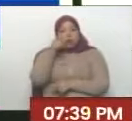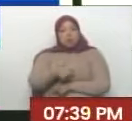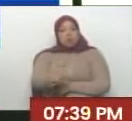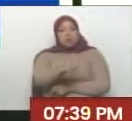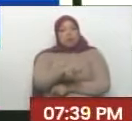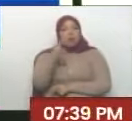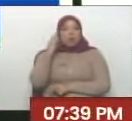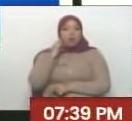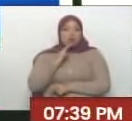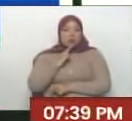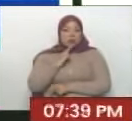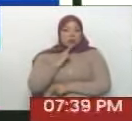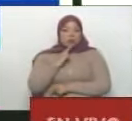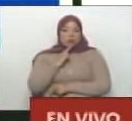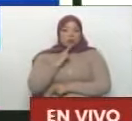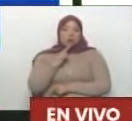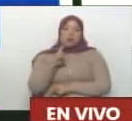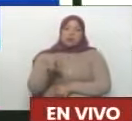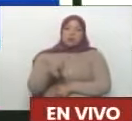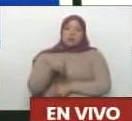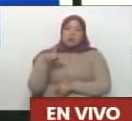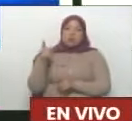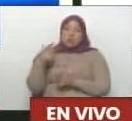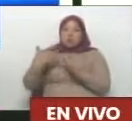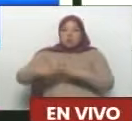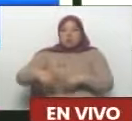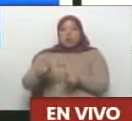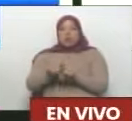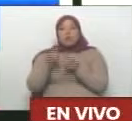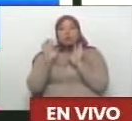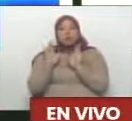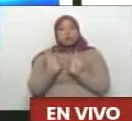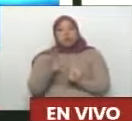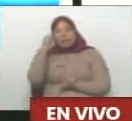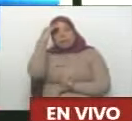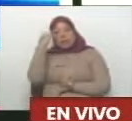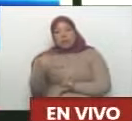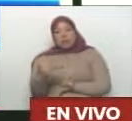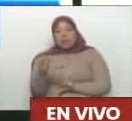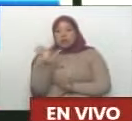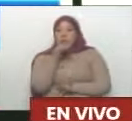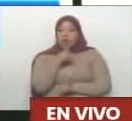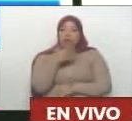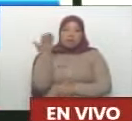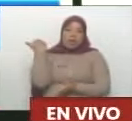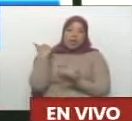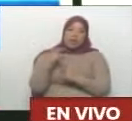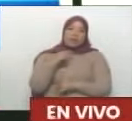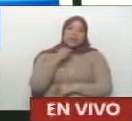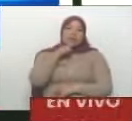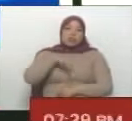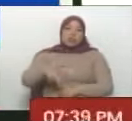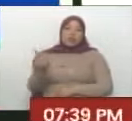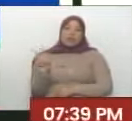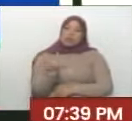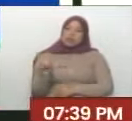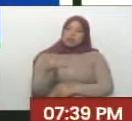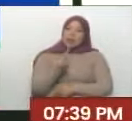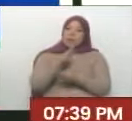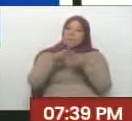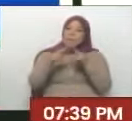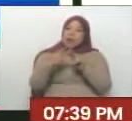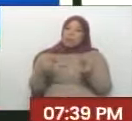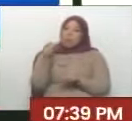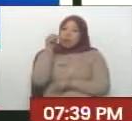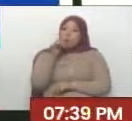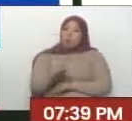Bolívar. Quizás Cipriano Castro no tenía ejército. Nosotros somos hombres de paz, pero nosotros tenemos pueblo